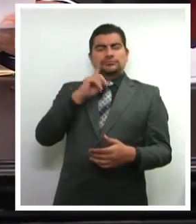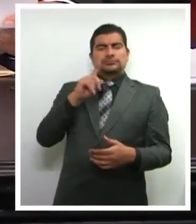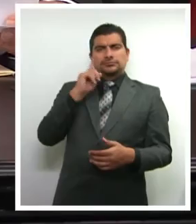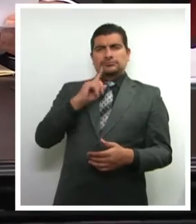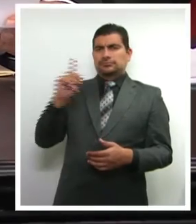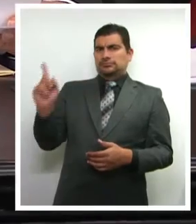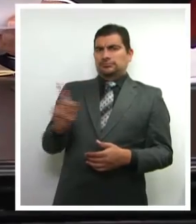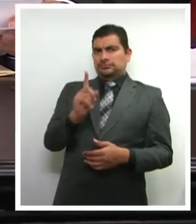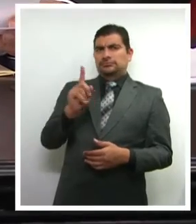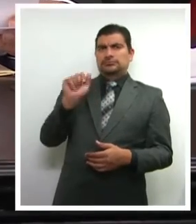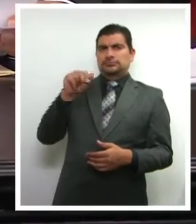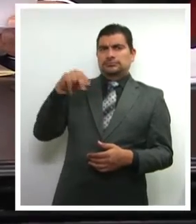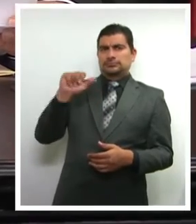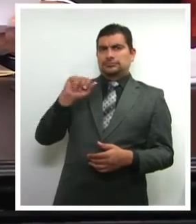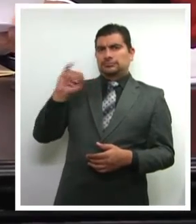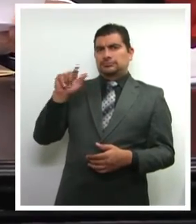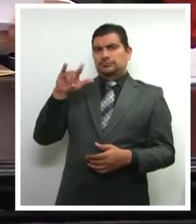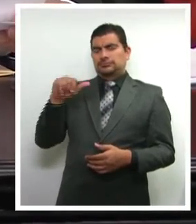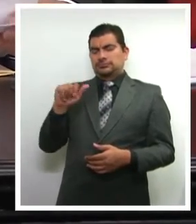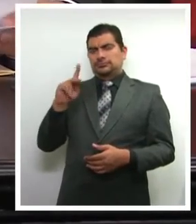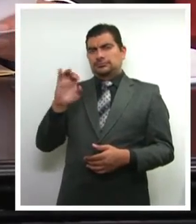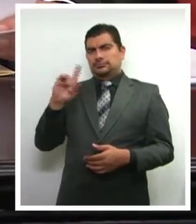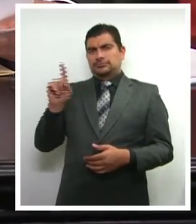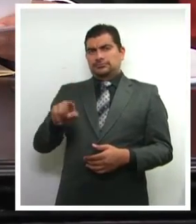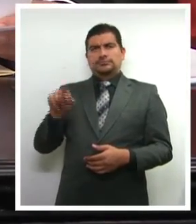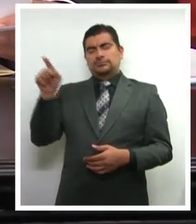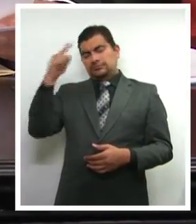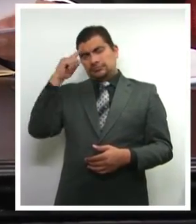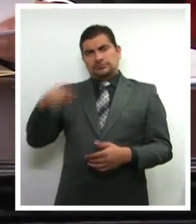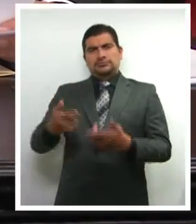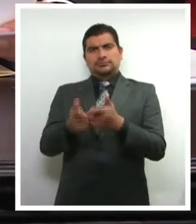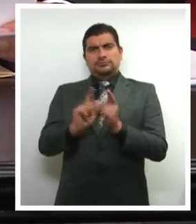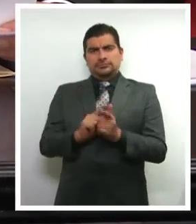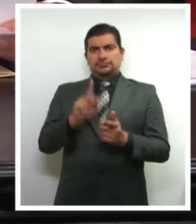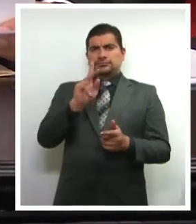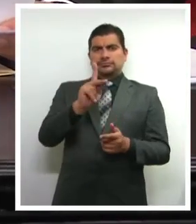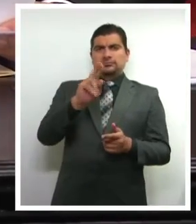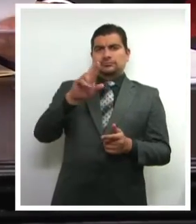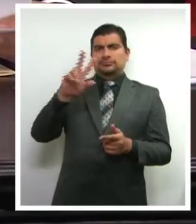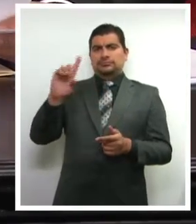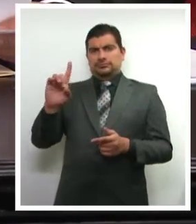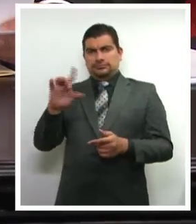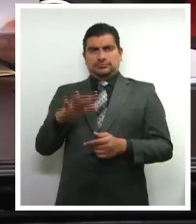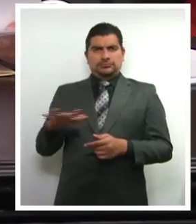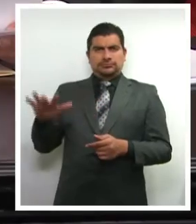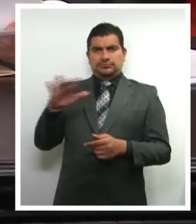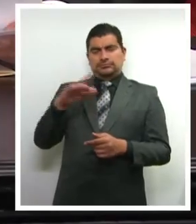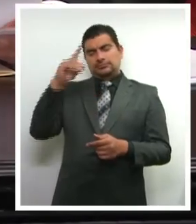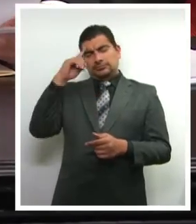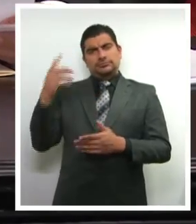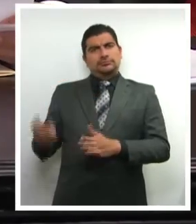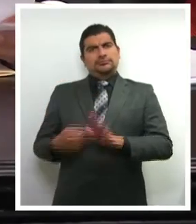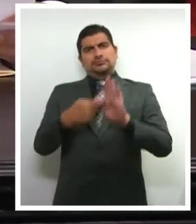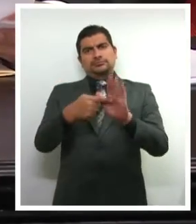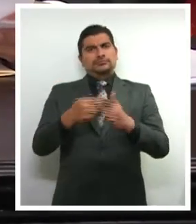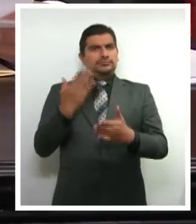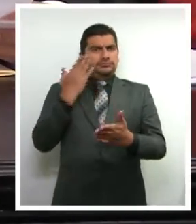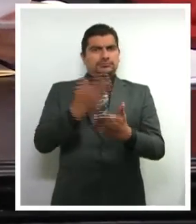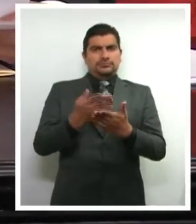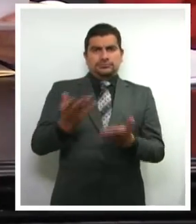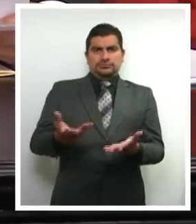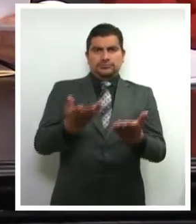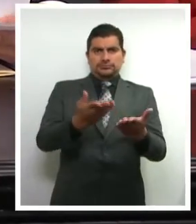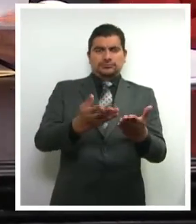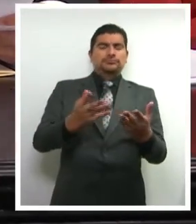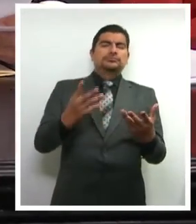constituyente Ana Julia Hernández Pérez del Grupo Parlamentario del Partido de la Revolución Democrática para presentar iniciativa con proyecto